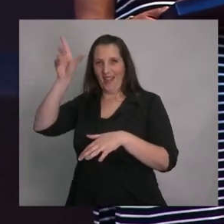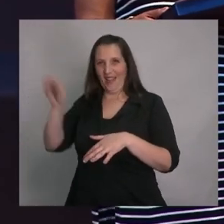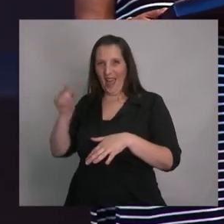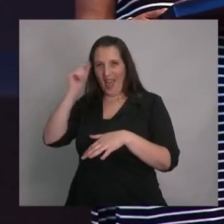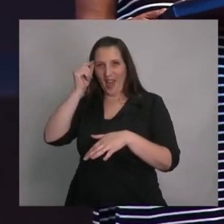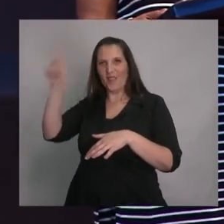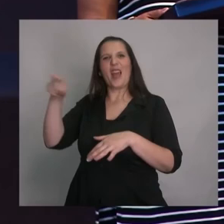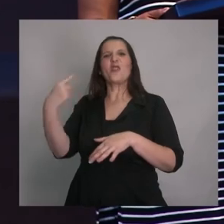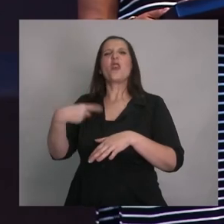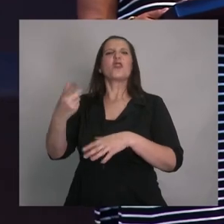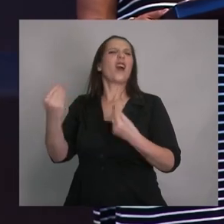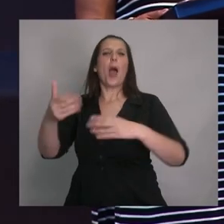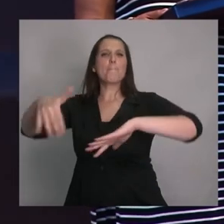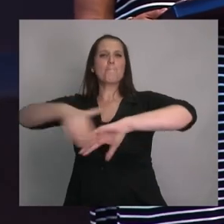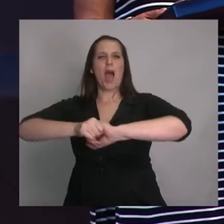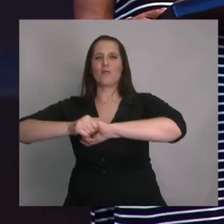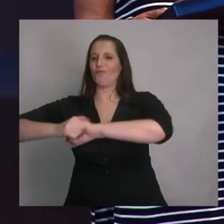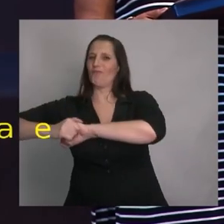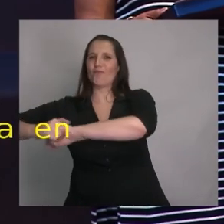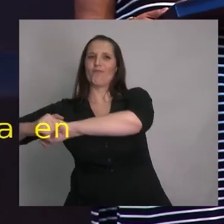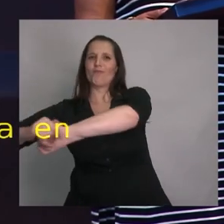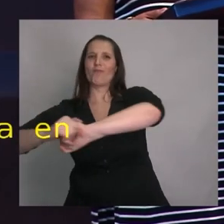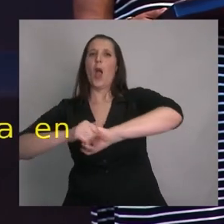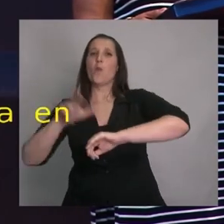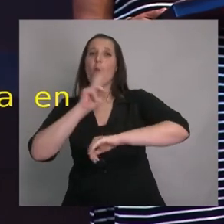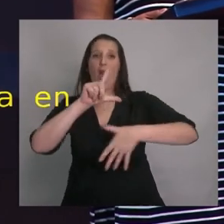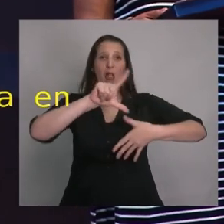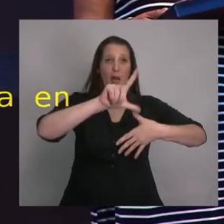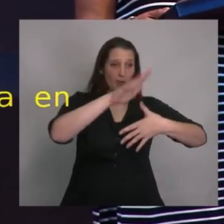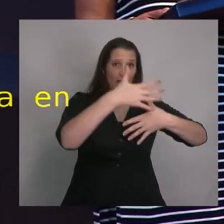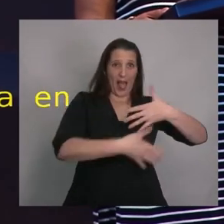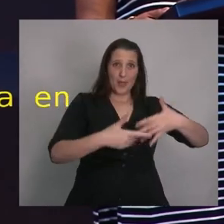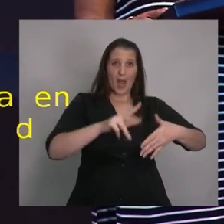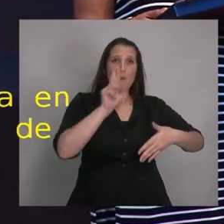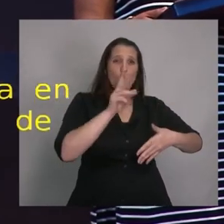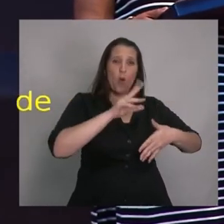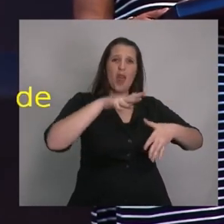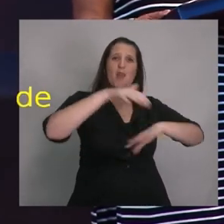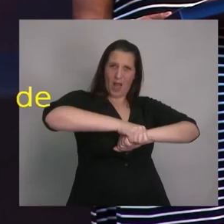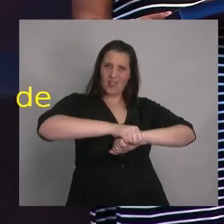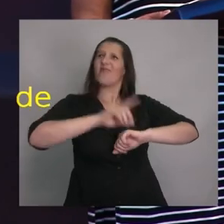america to fight follonero son oms of people rights